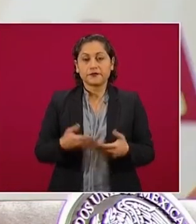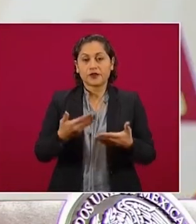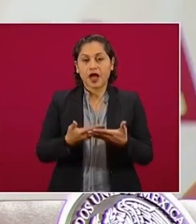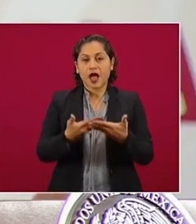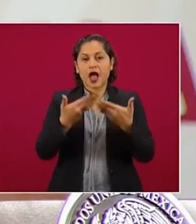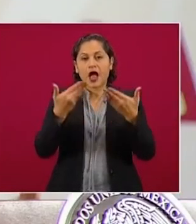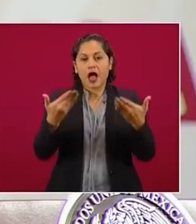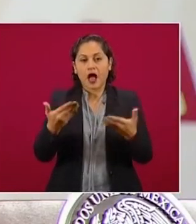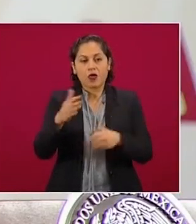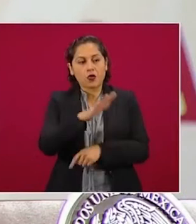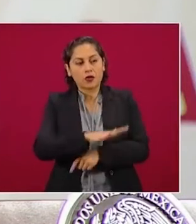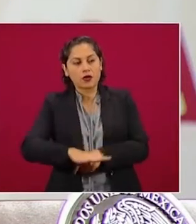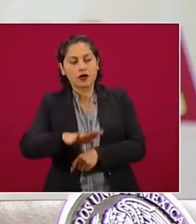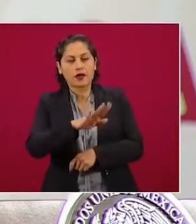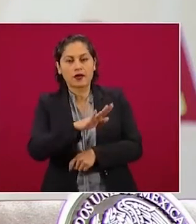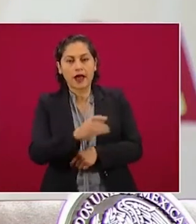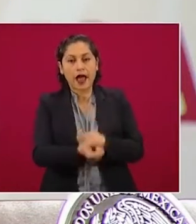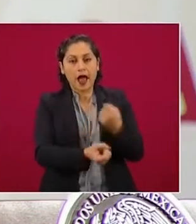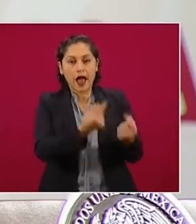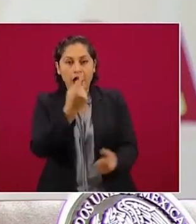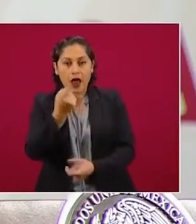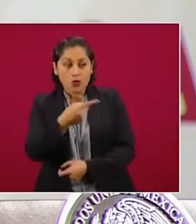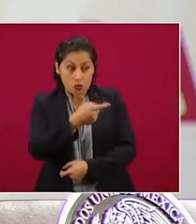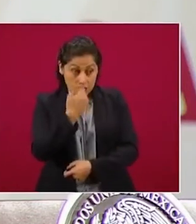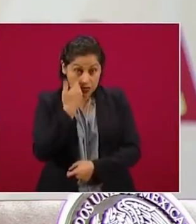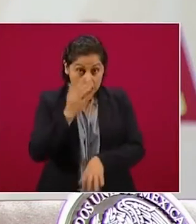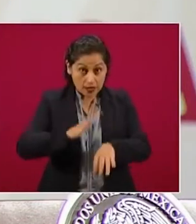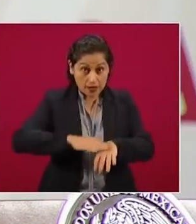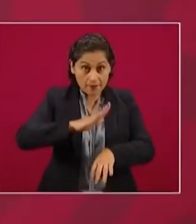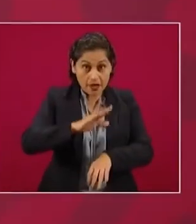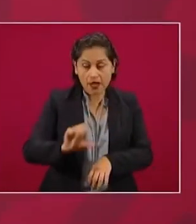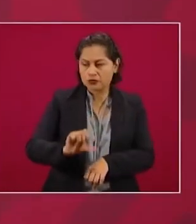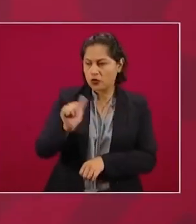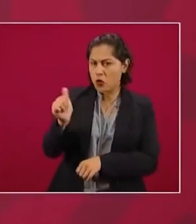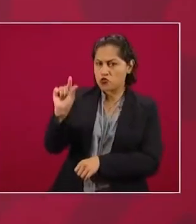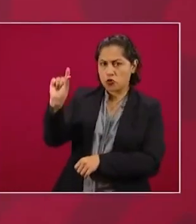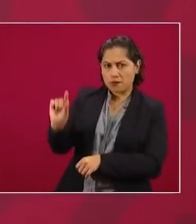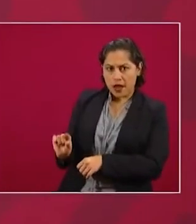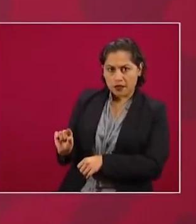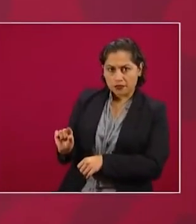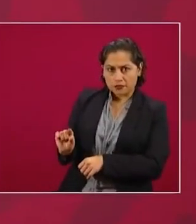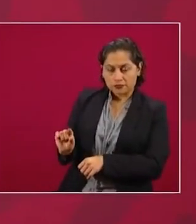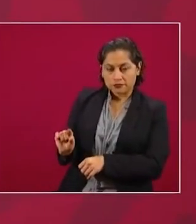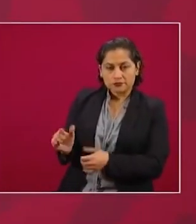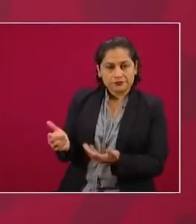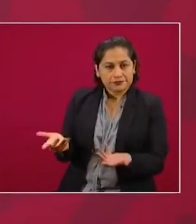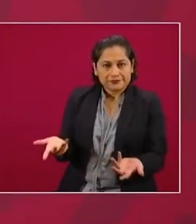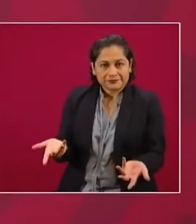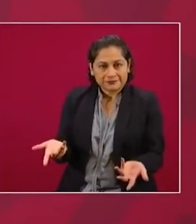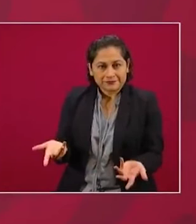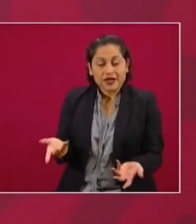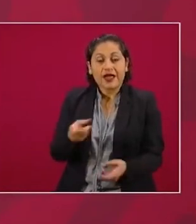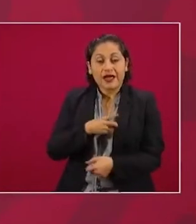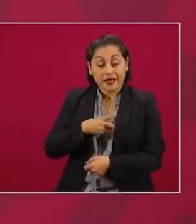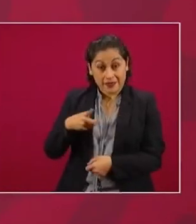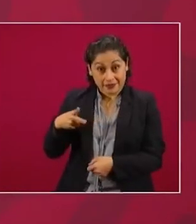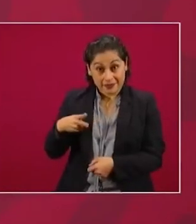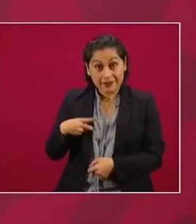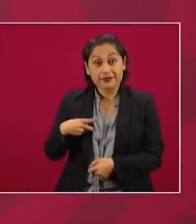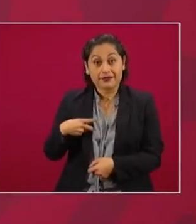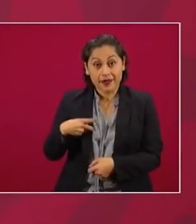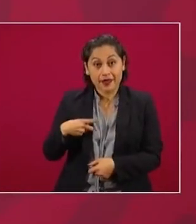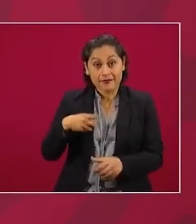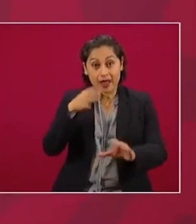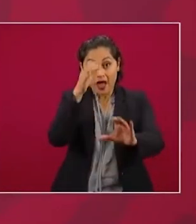reciban más unos y otros van a recibir menos, pues tiene que haber un acuerdo y tiene que haber